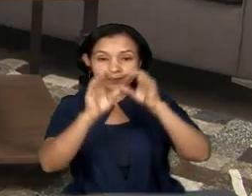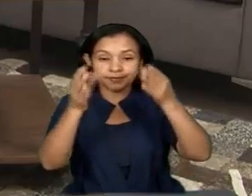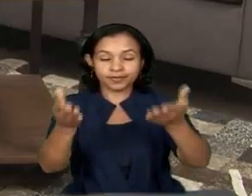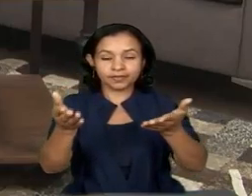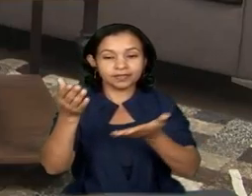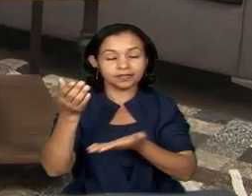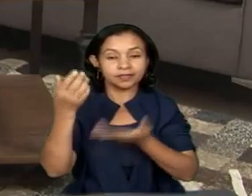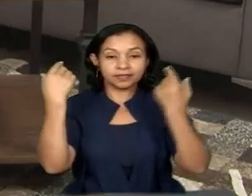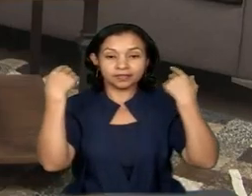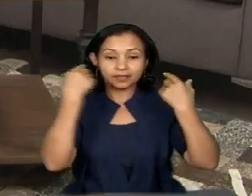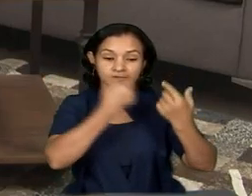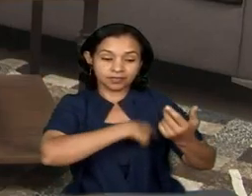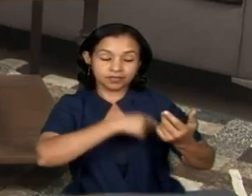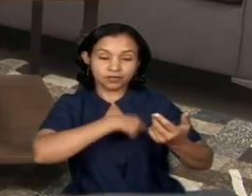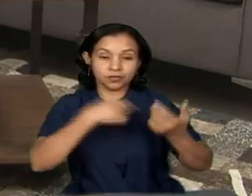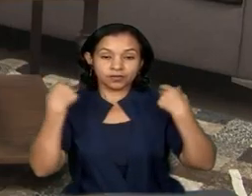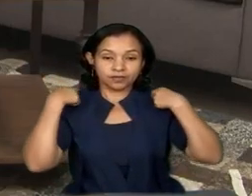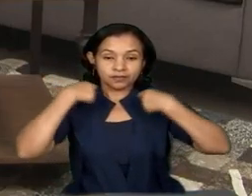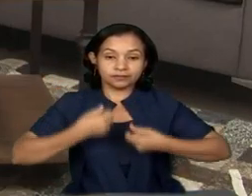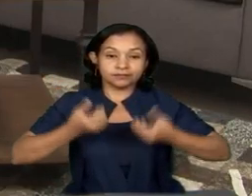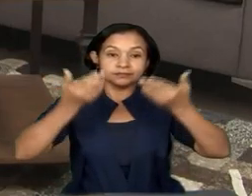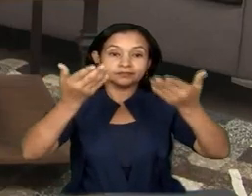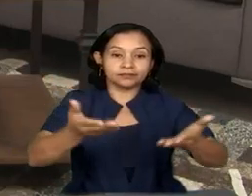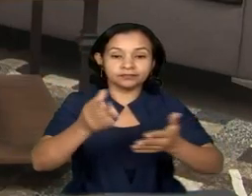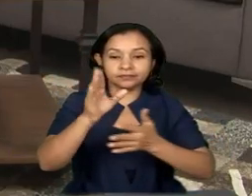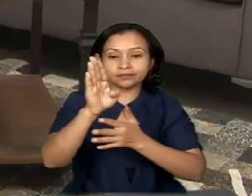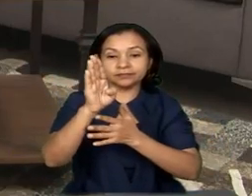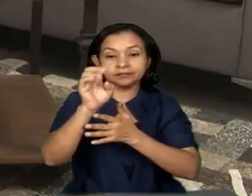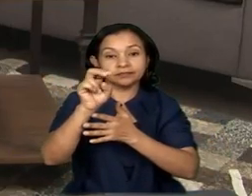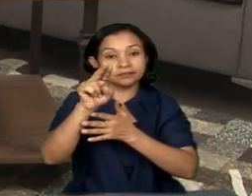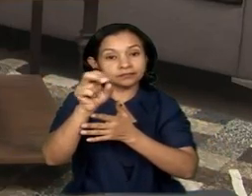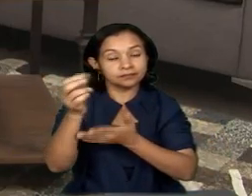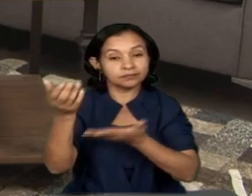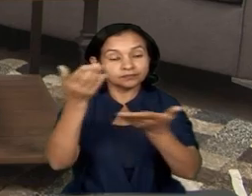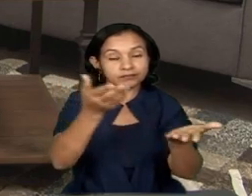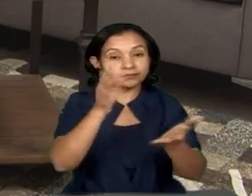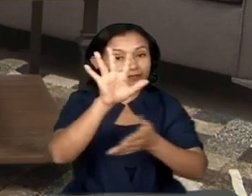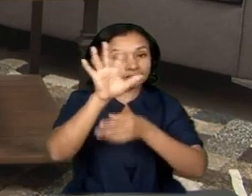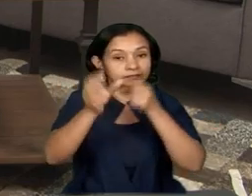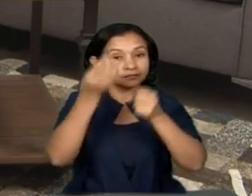escolar, de la entrega del bono complementario de bachilleres,